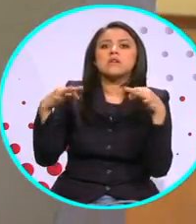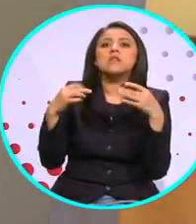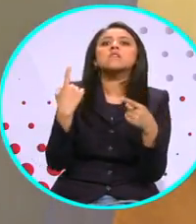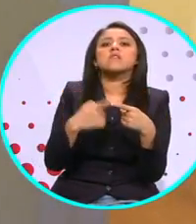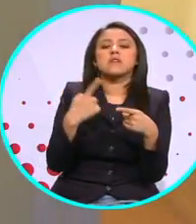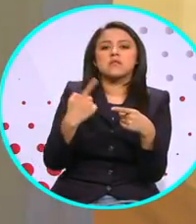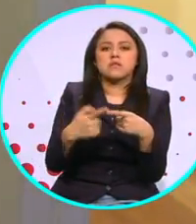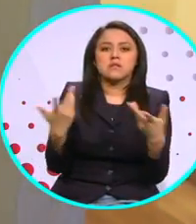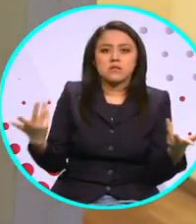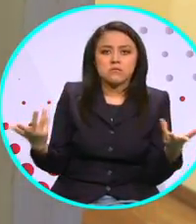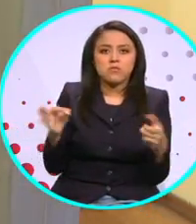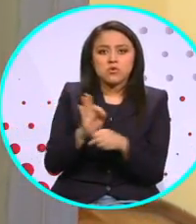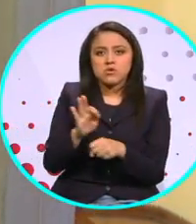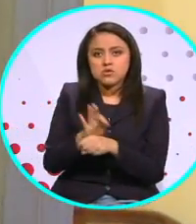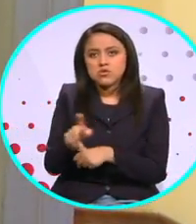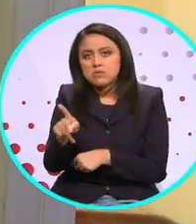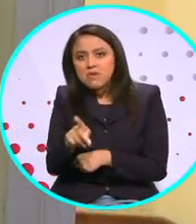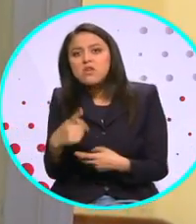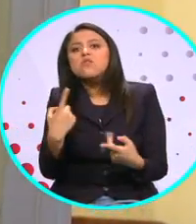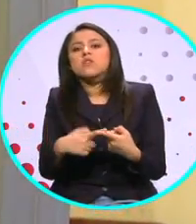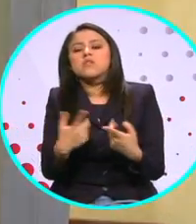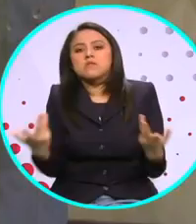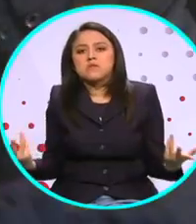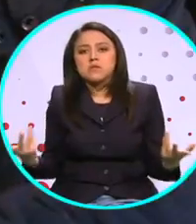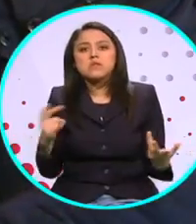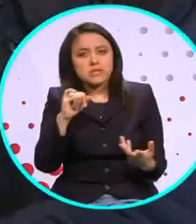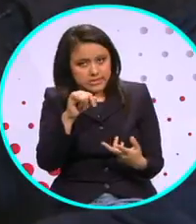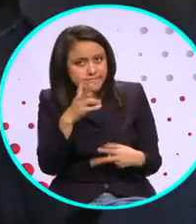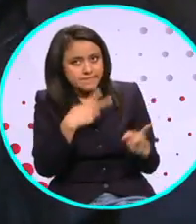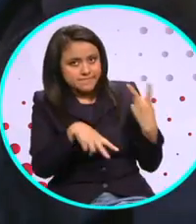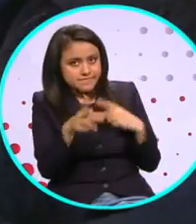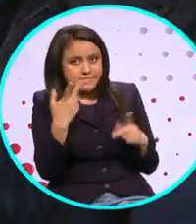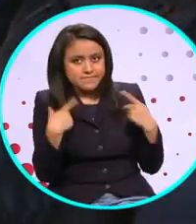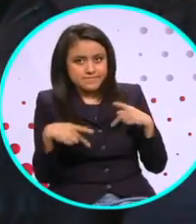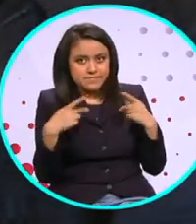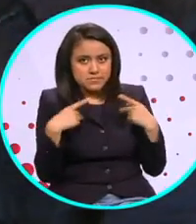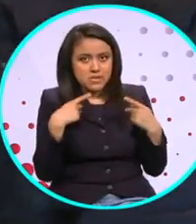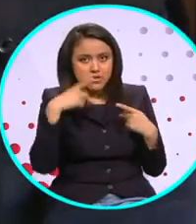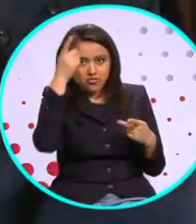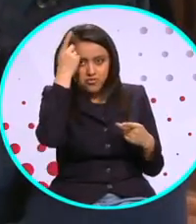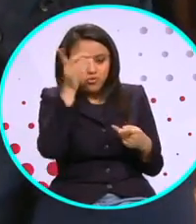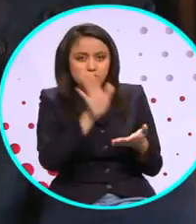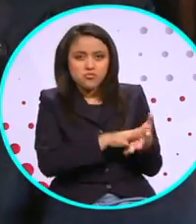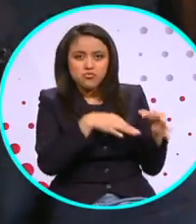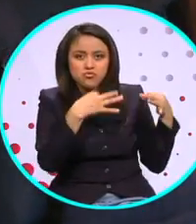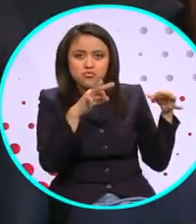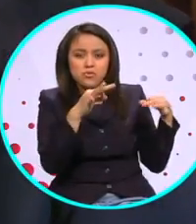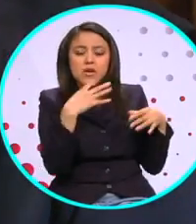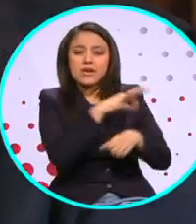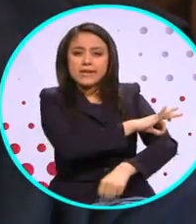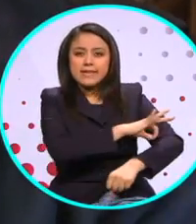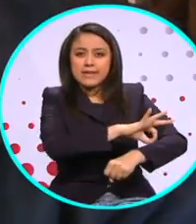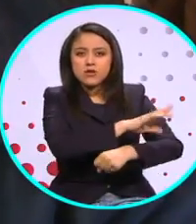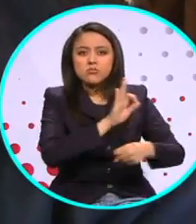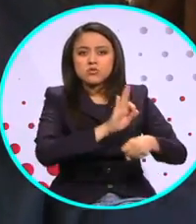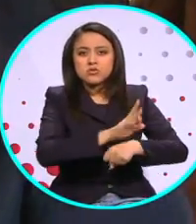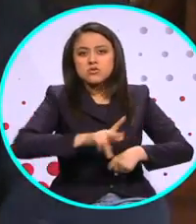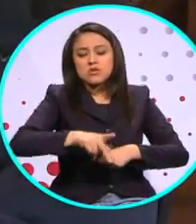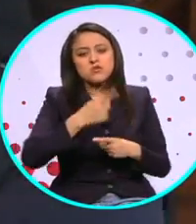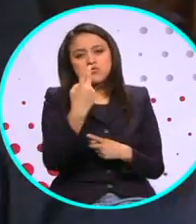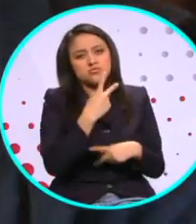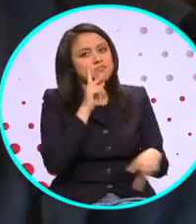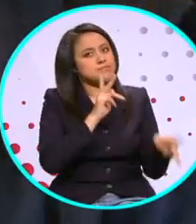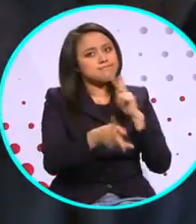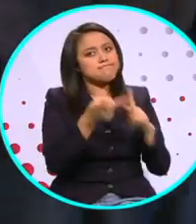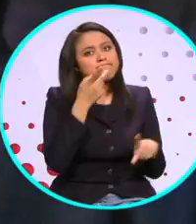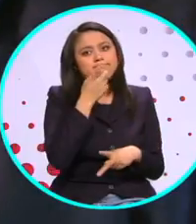papelito? ¿Protección civil? Sí, o sea, cuando vino el dueño, vino con un arquitecto de protección civil y ya platicaron y ellos